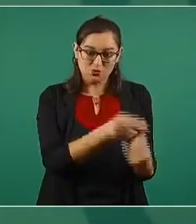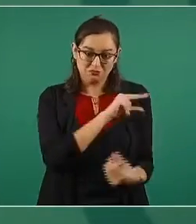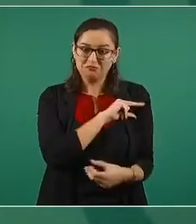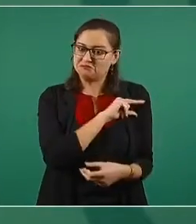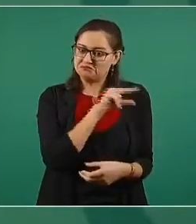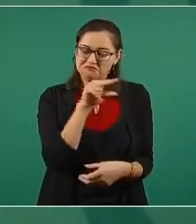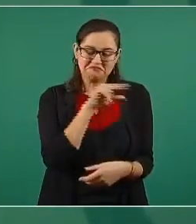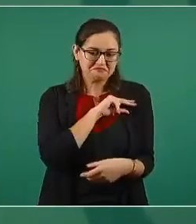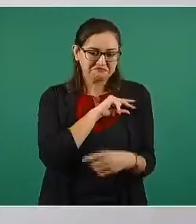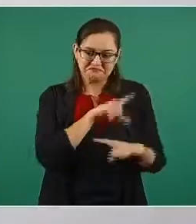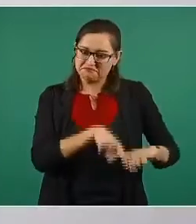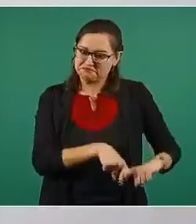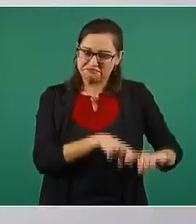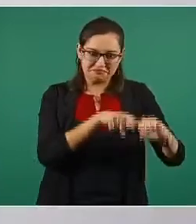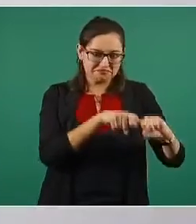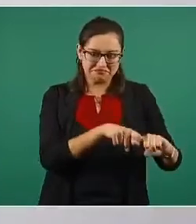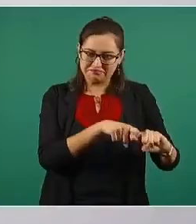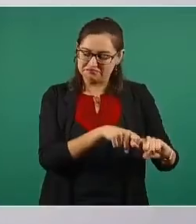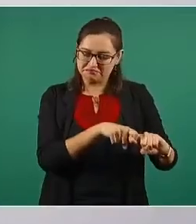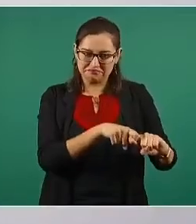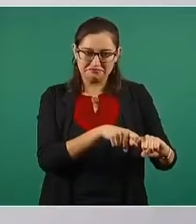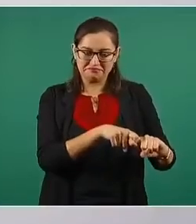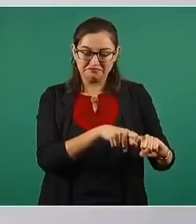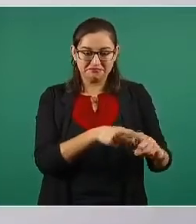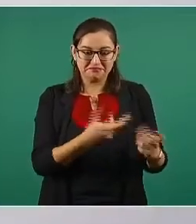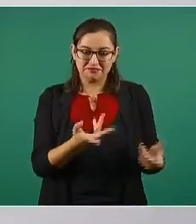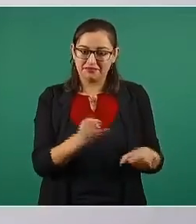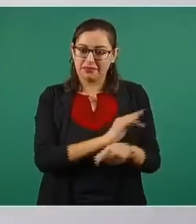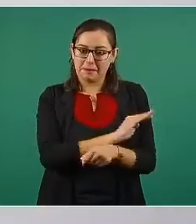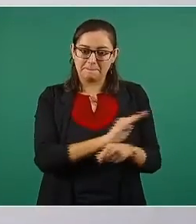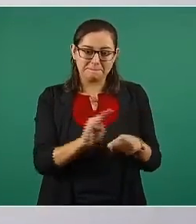sector que ha sido